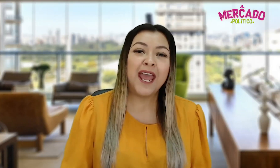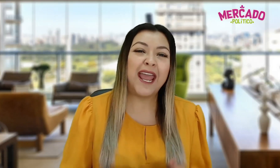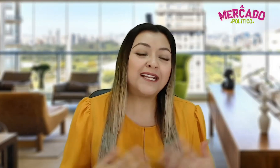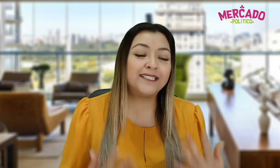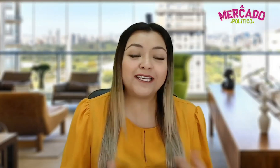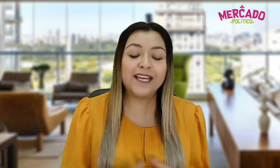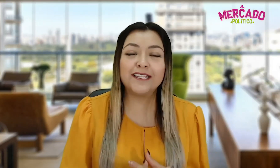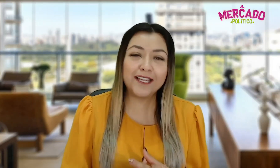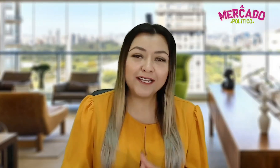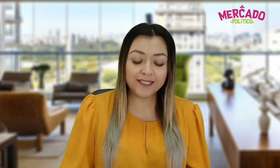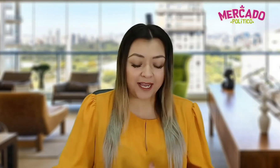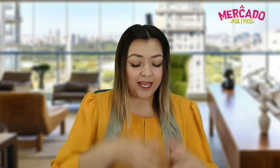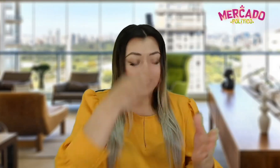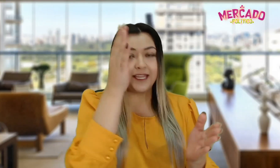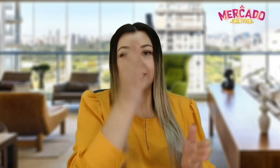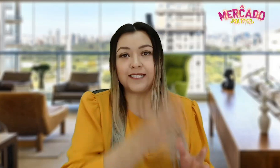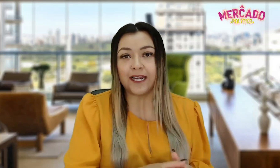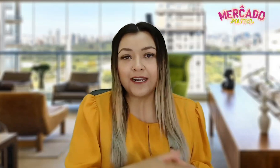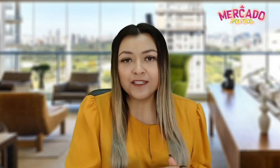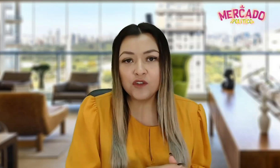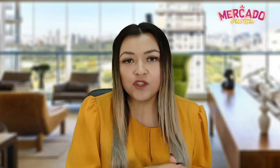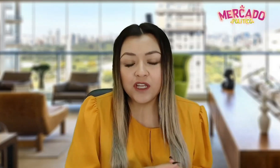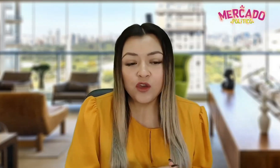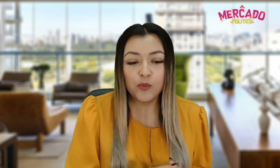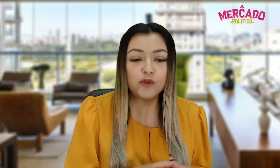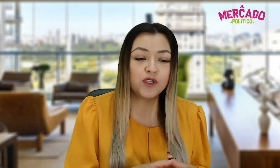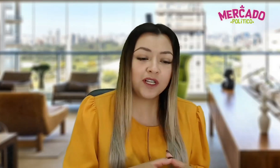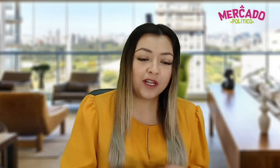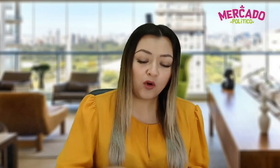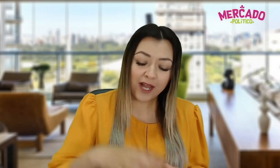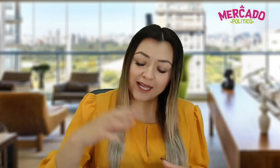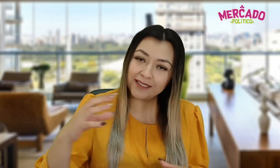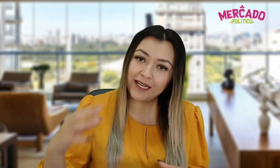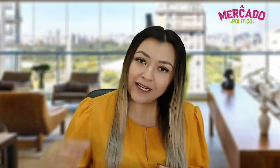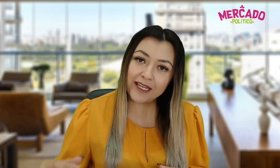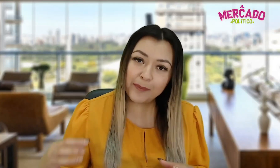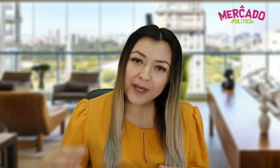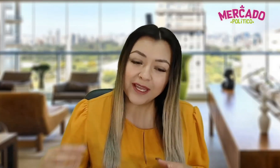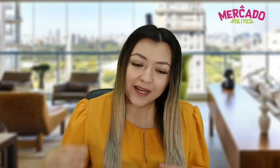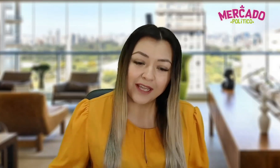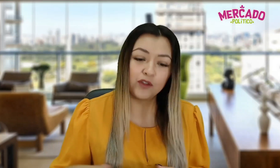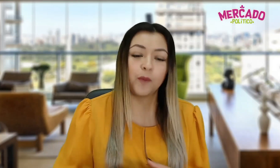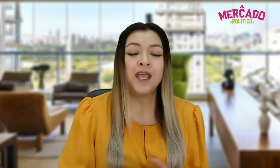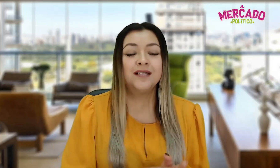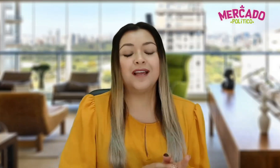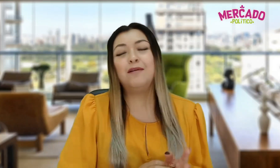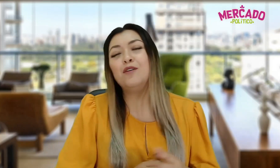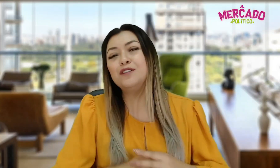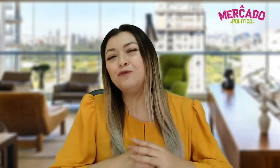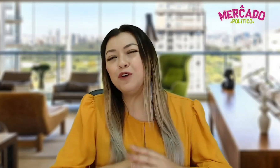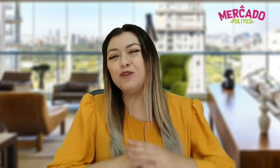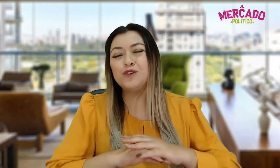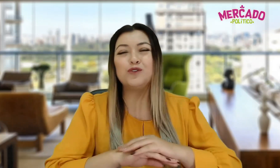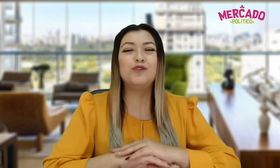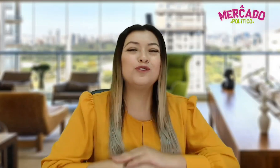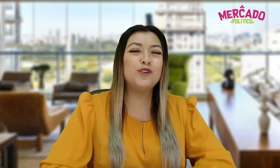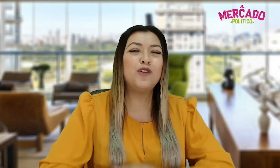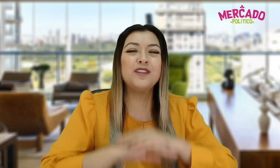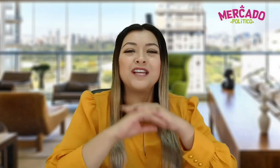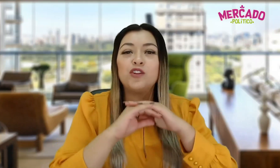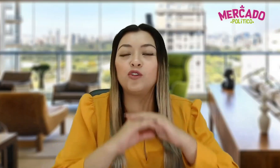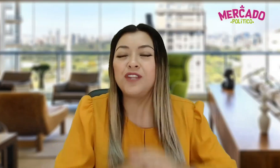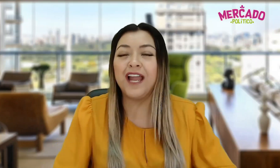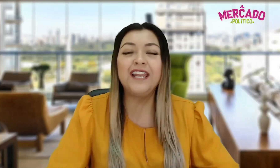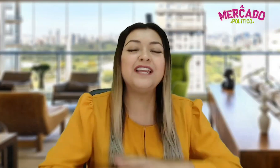será el siguiente. Y es que desde Ernesto Zedillo Ponce de León hasta Enrique Peña Nieto, Salvador Cienfuegos